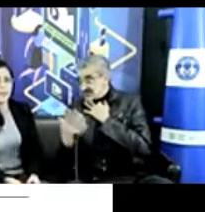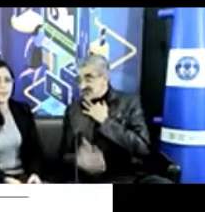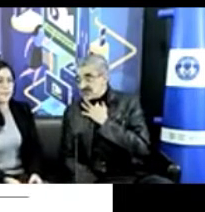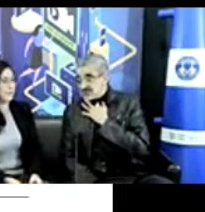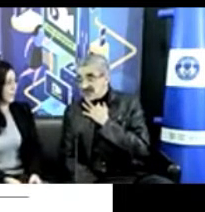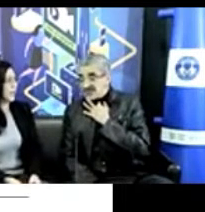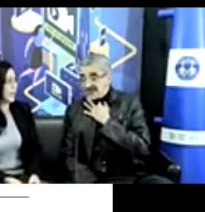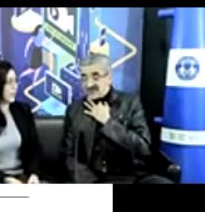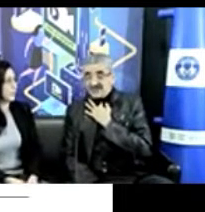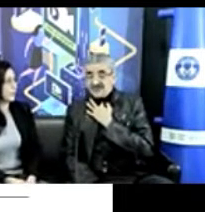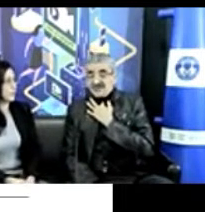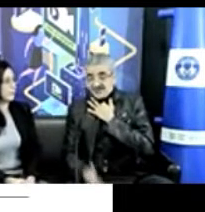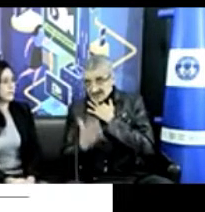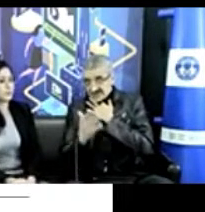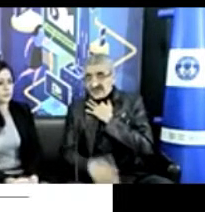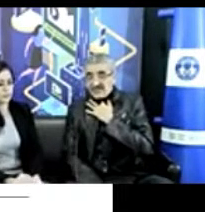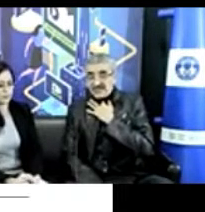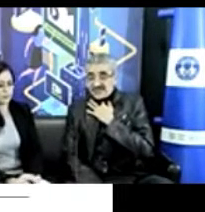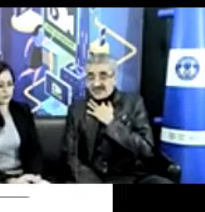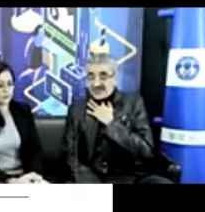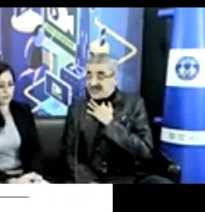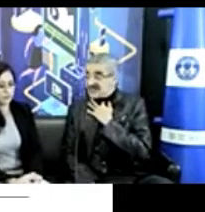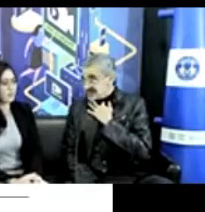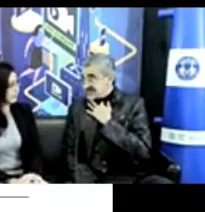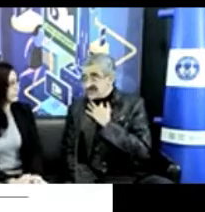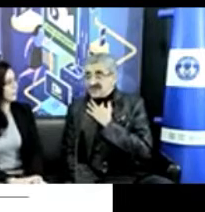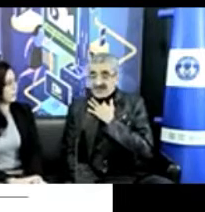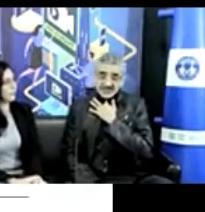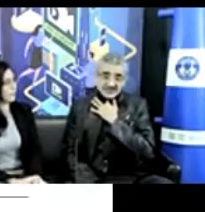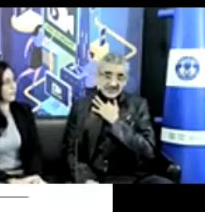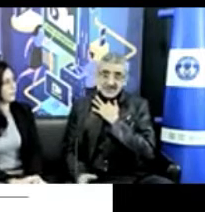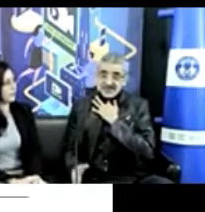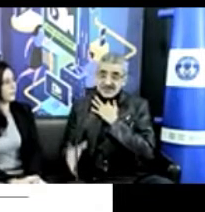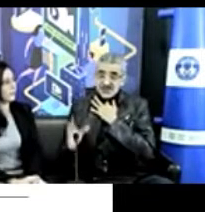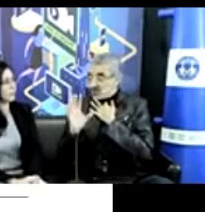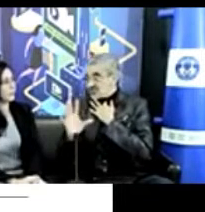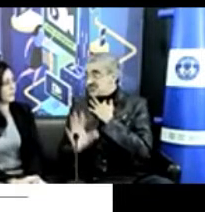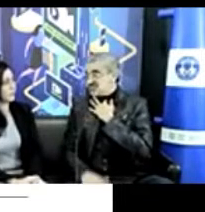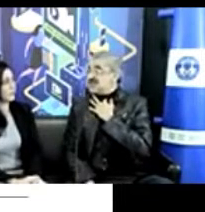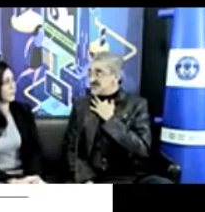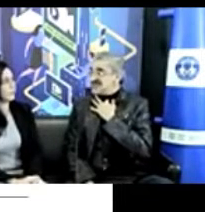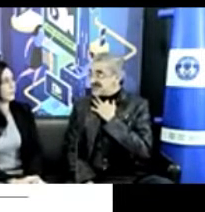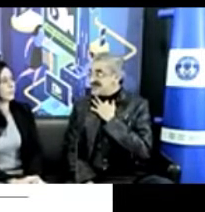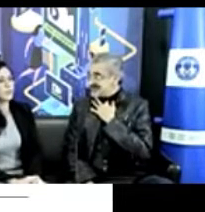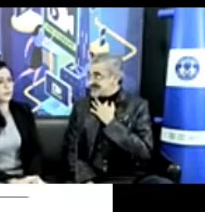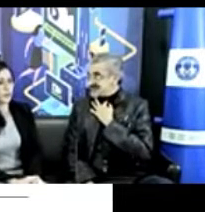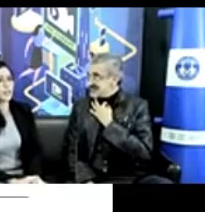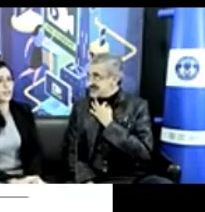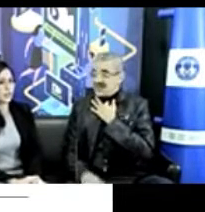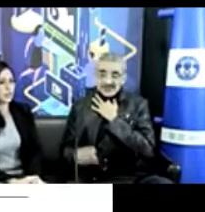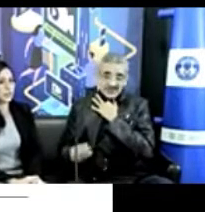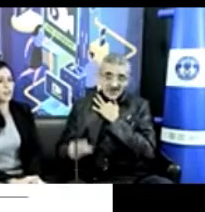al éxito que tuvo el audit, se nace la idea del ASIST. El ASIST va a medir 8 sustancias